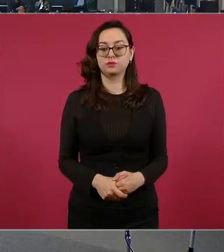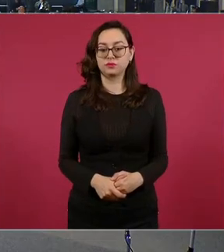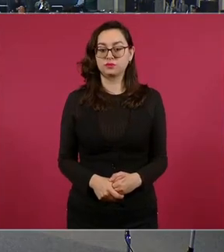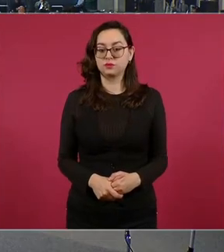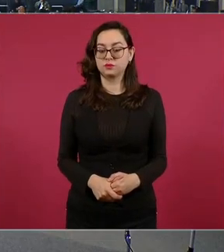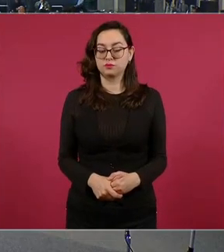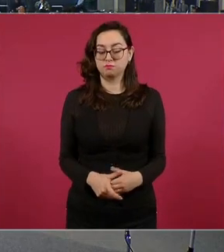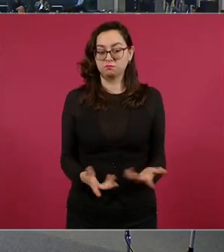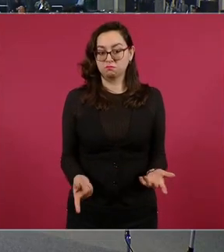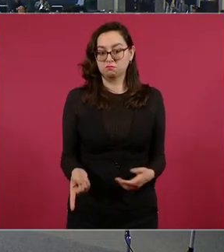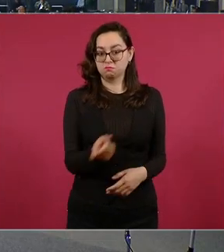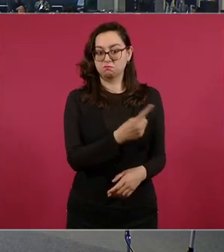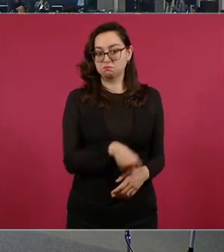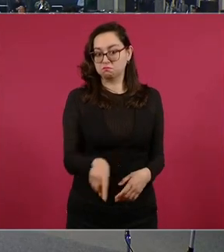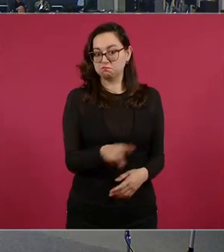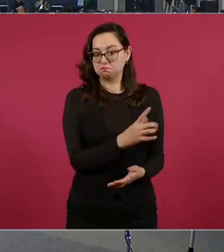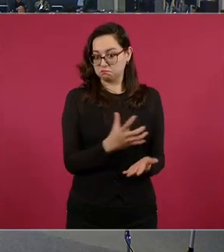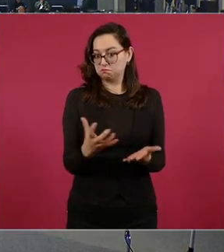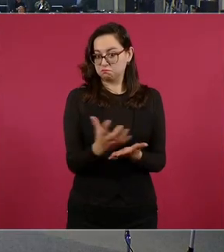viven muy bien